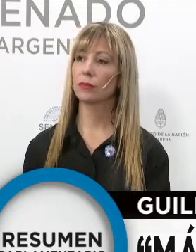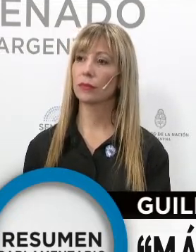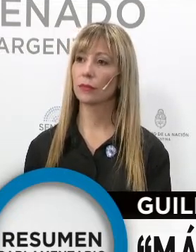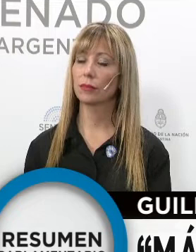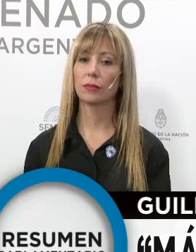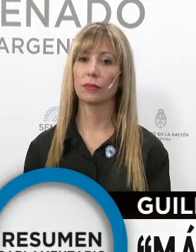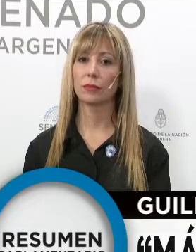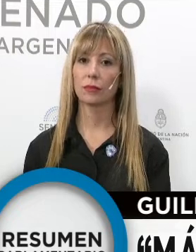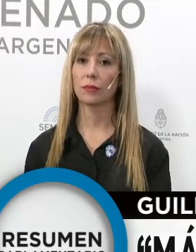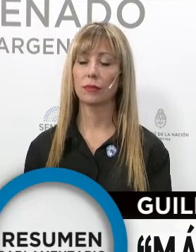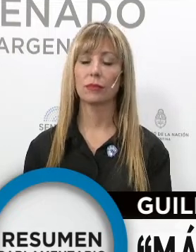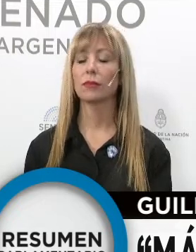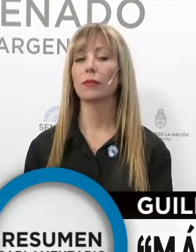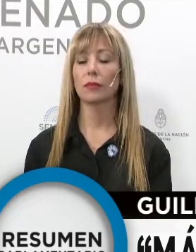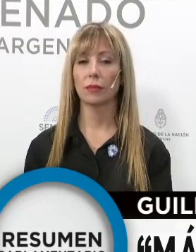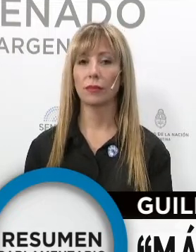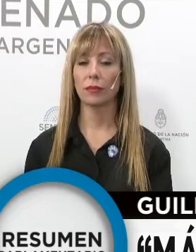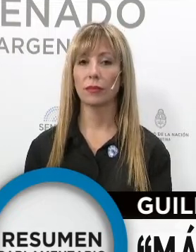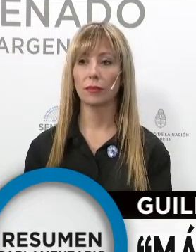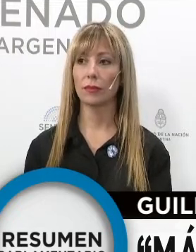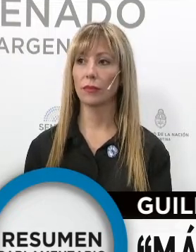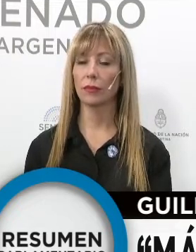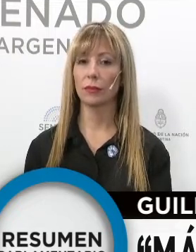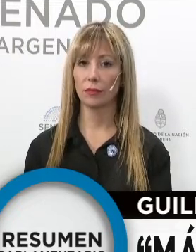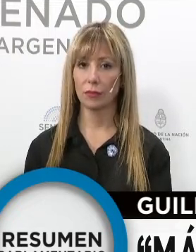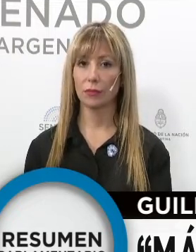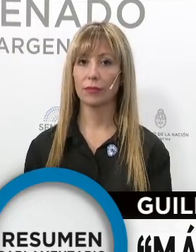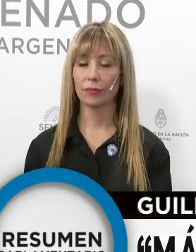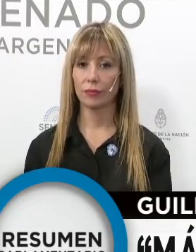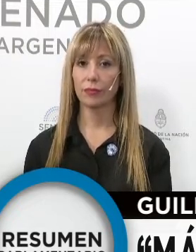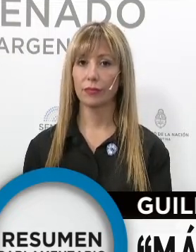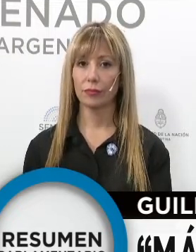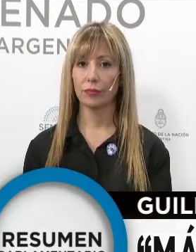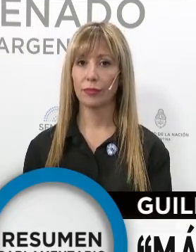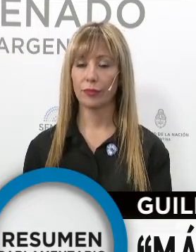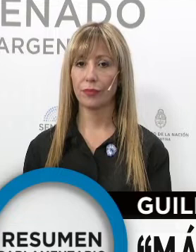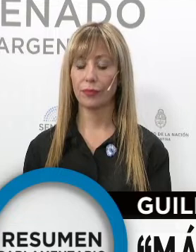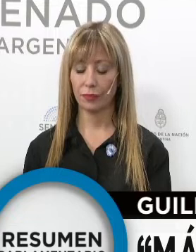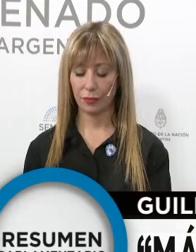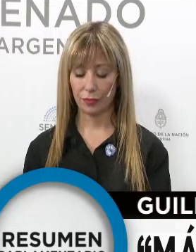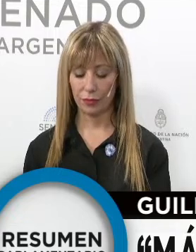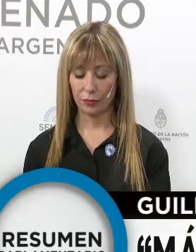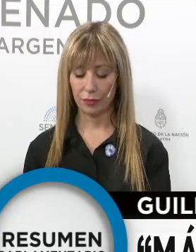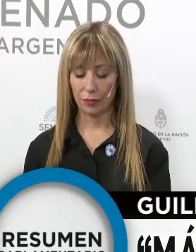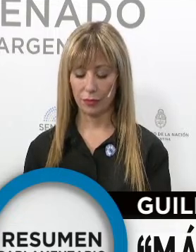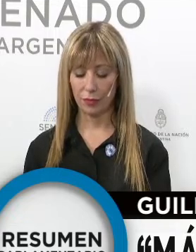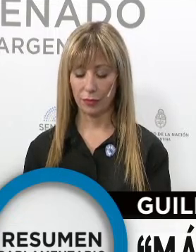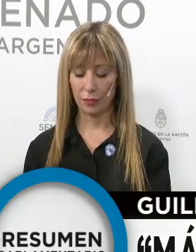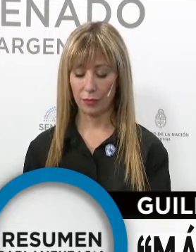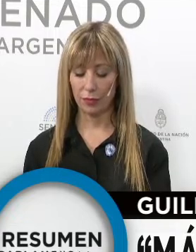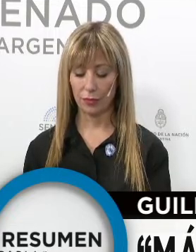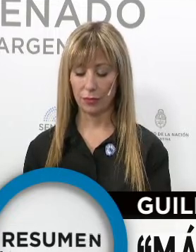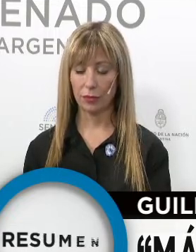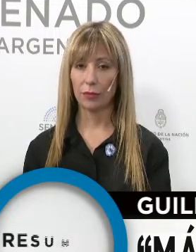Un jubilado que hace su reclamo después de haber trabajado y cuando va y ya tiene su sentencia, no